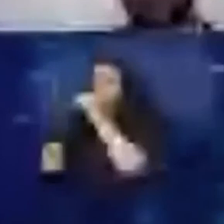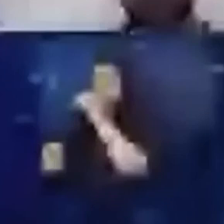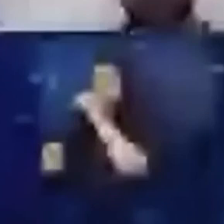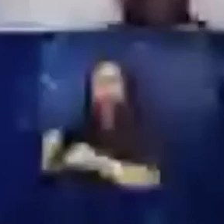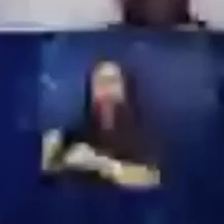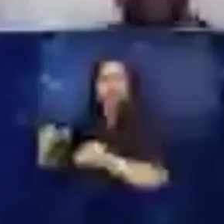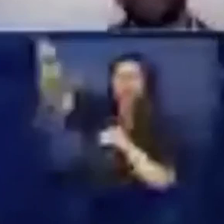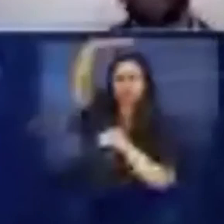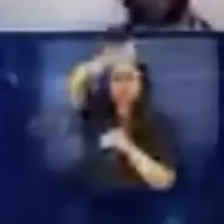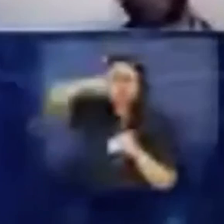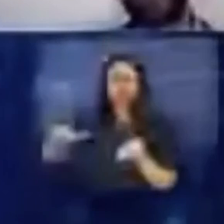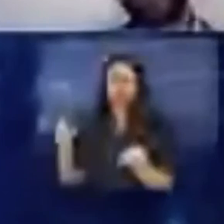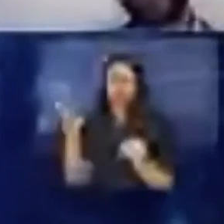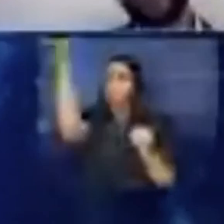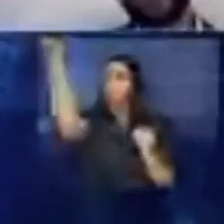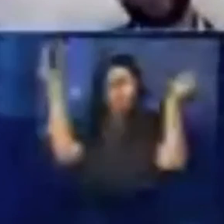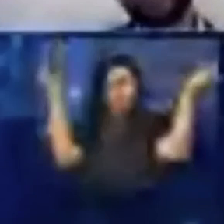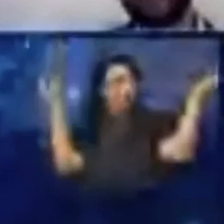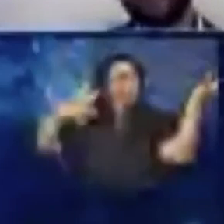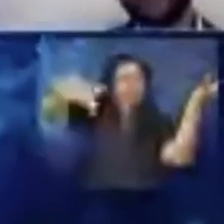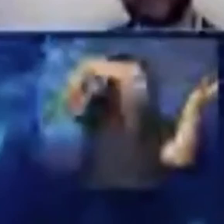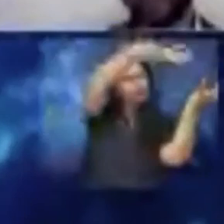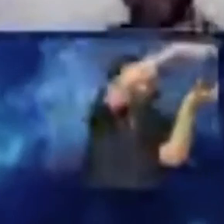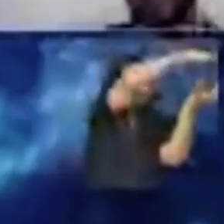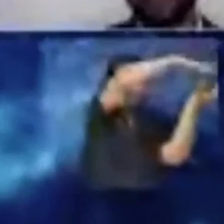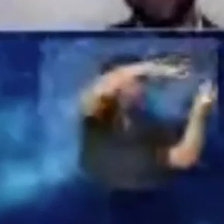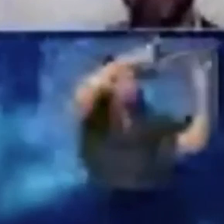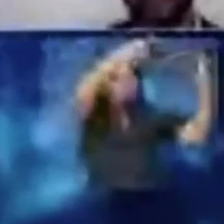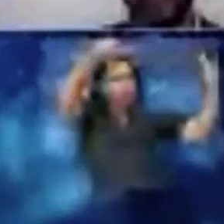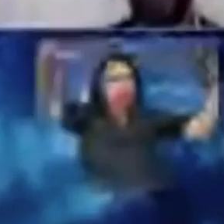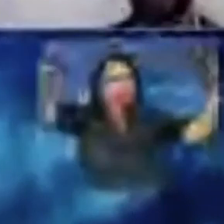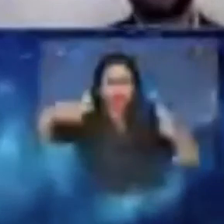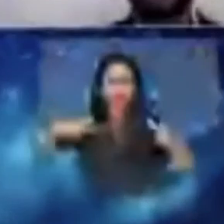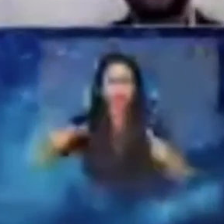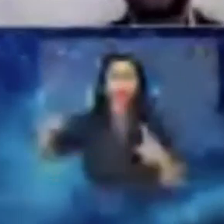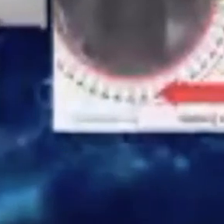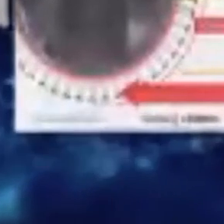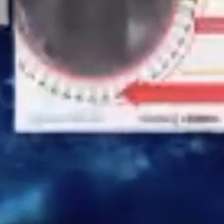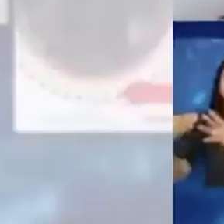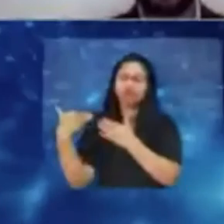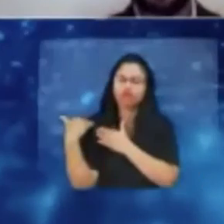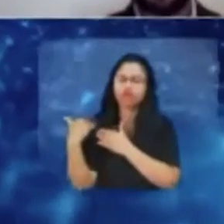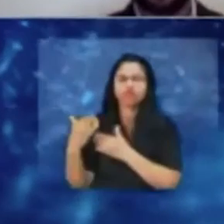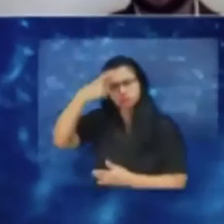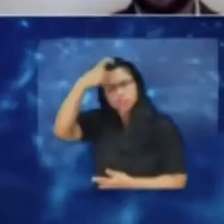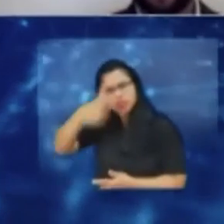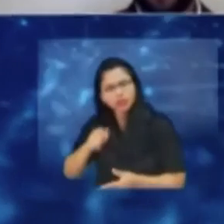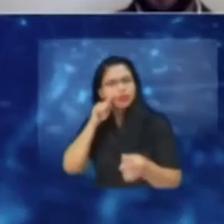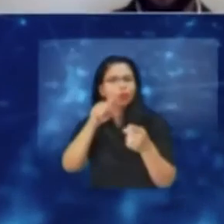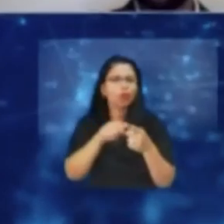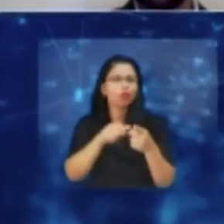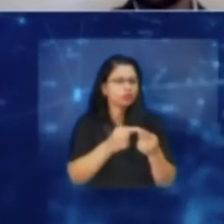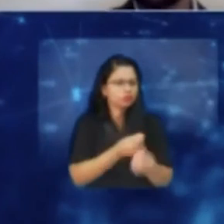nuestros equipos, en el compromiso con las prácticas responsables. Hablábamos ya de la sustentabilidad del espacio y también flexibilización